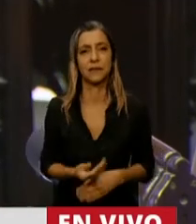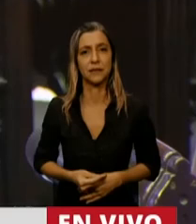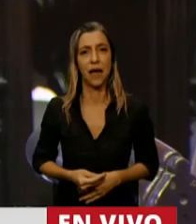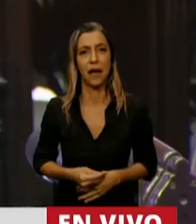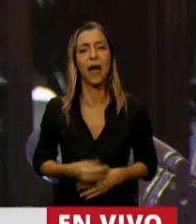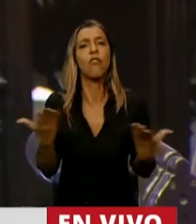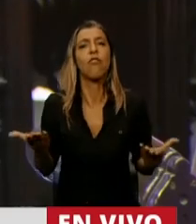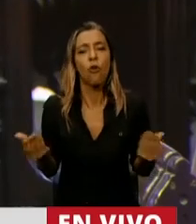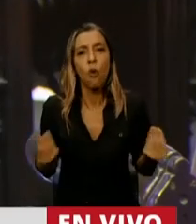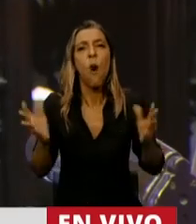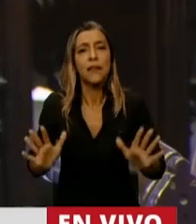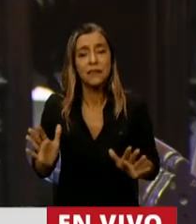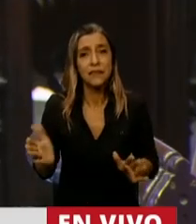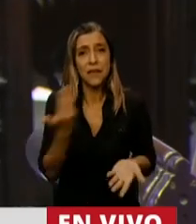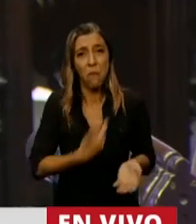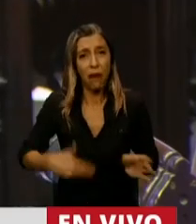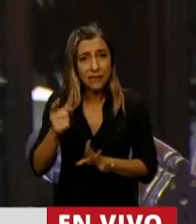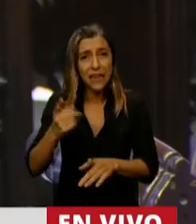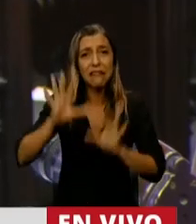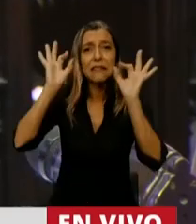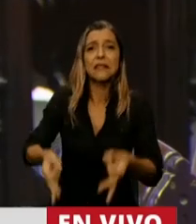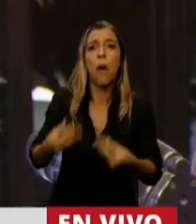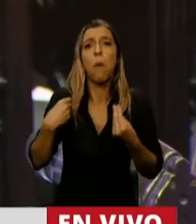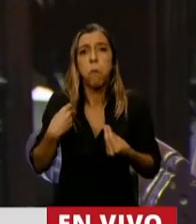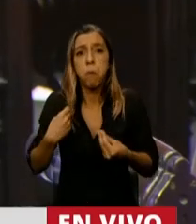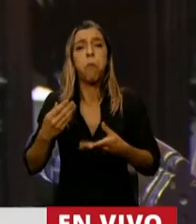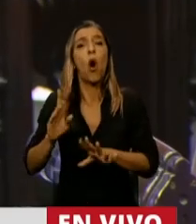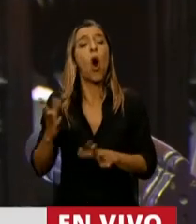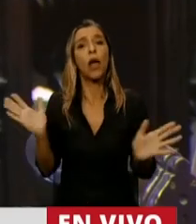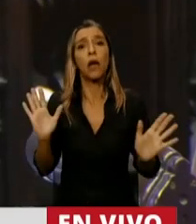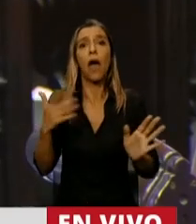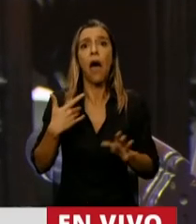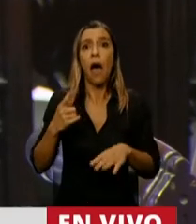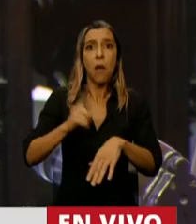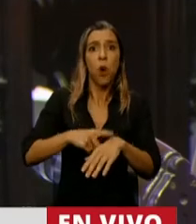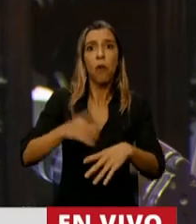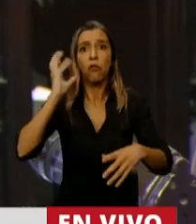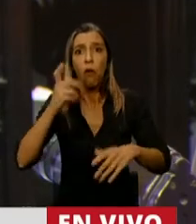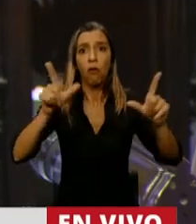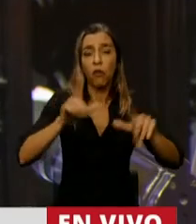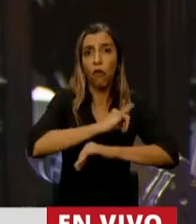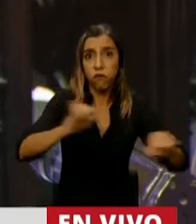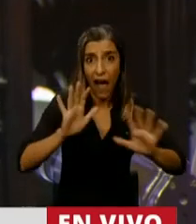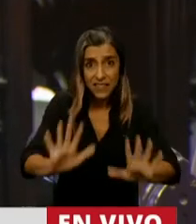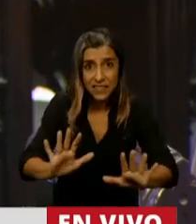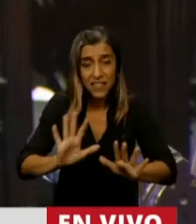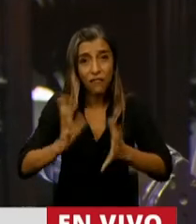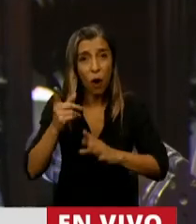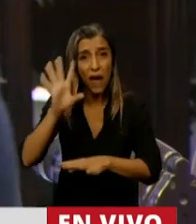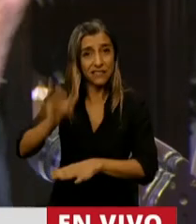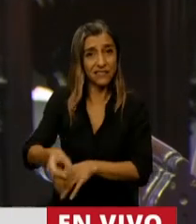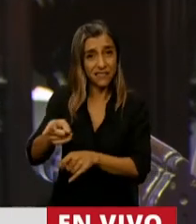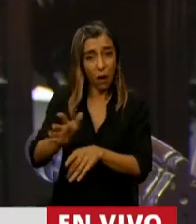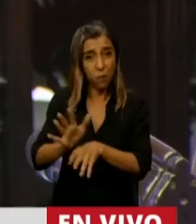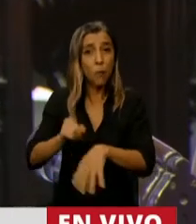medida de su gobierno. La primera fue cuando desayunando se enteró que era candidato a presidente y ahora un llamado al diálogo que